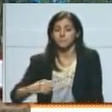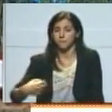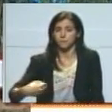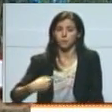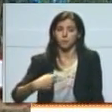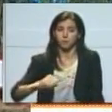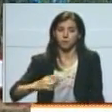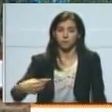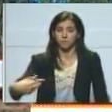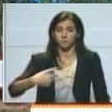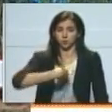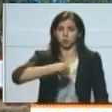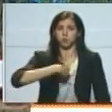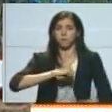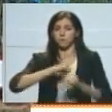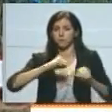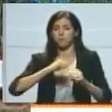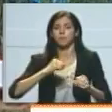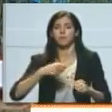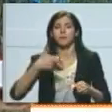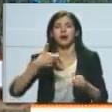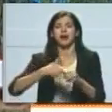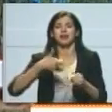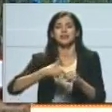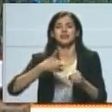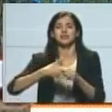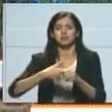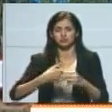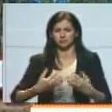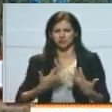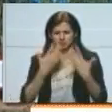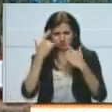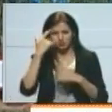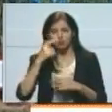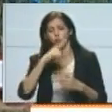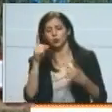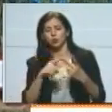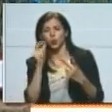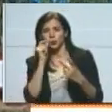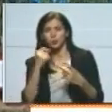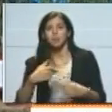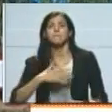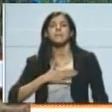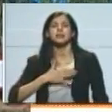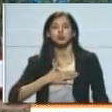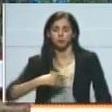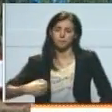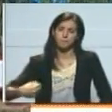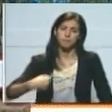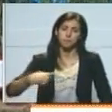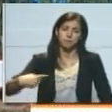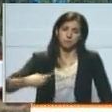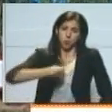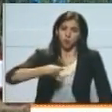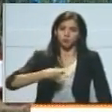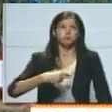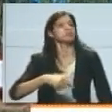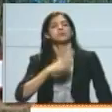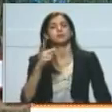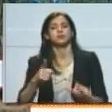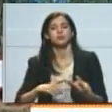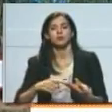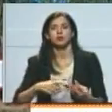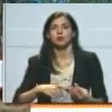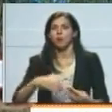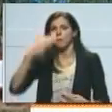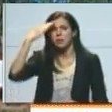Carlos Paparoni, asesinado Neomar Lander por impacto de bomba lacrimógena en el pecho. Guardia Nacional y Policía Nacional,